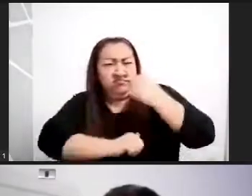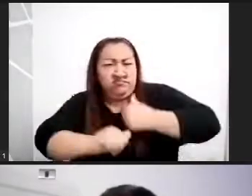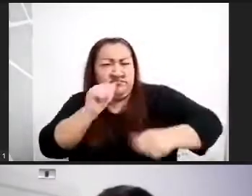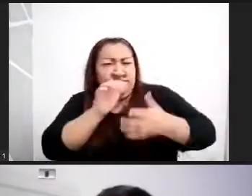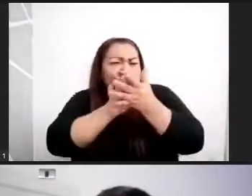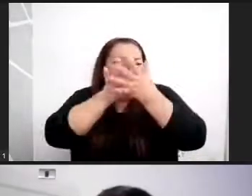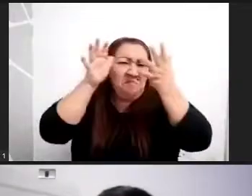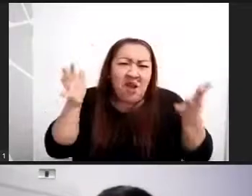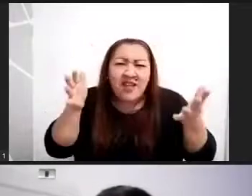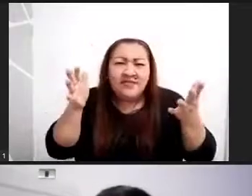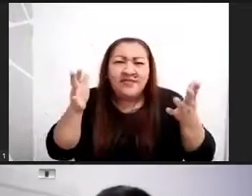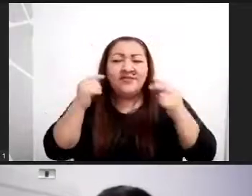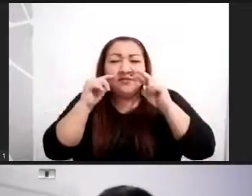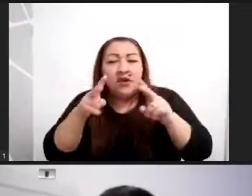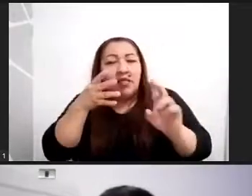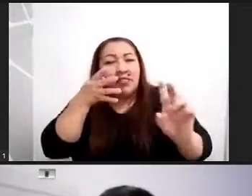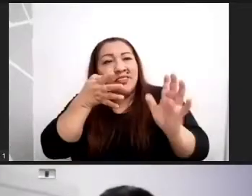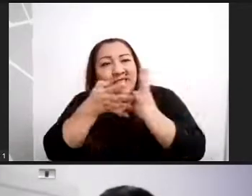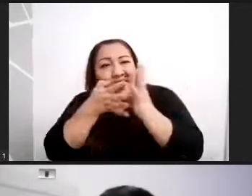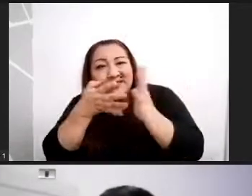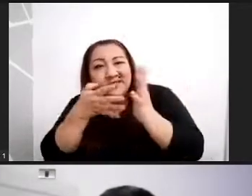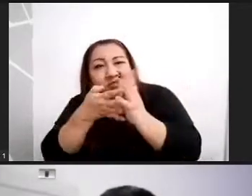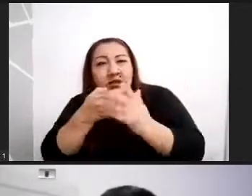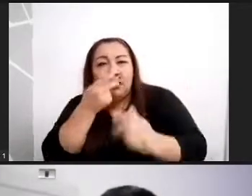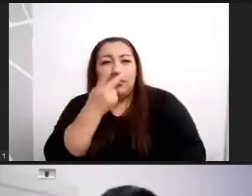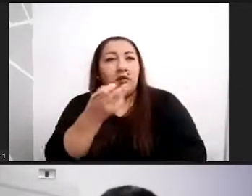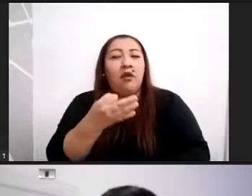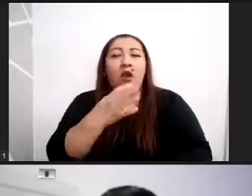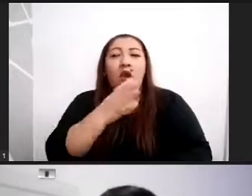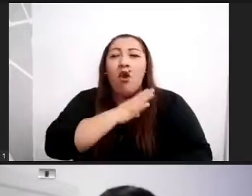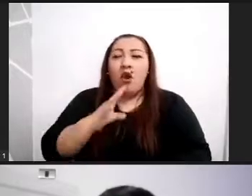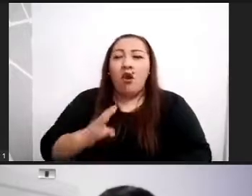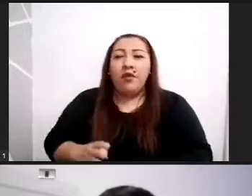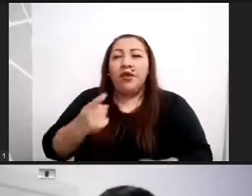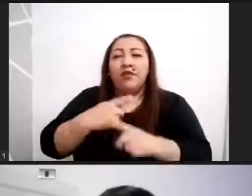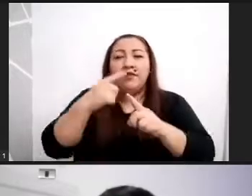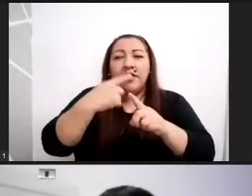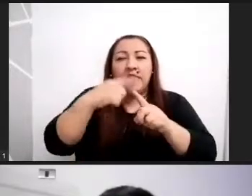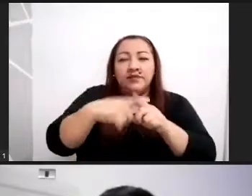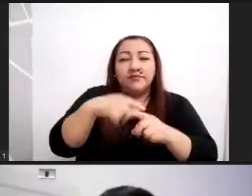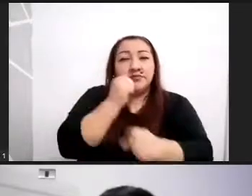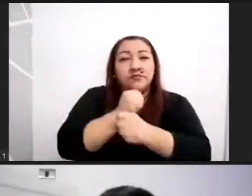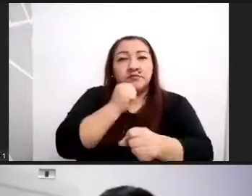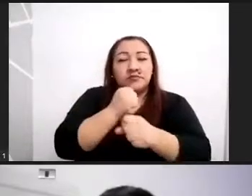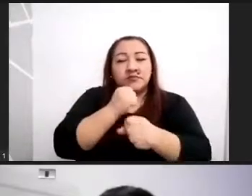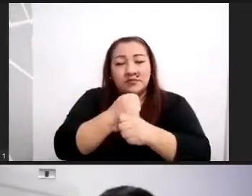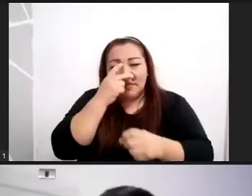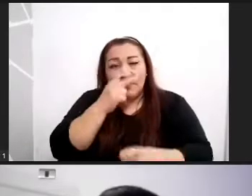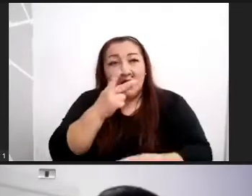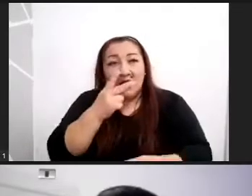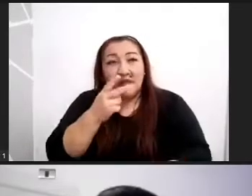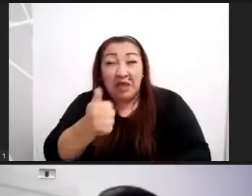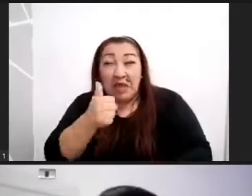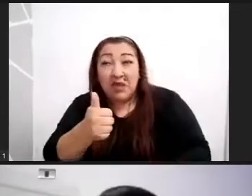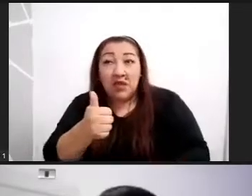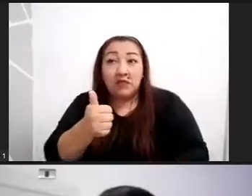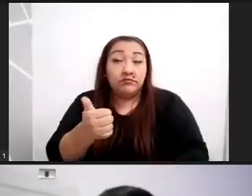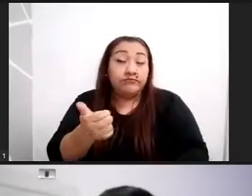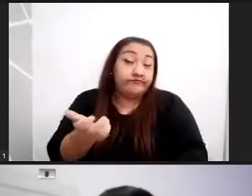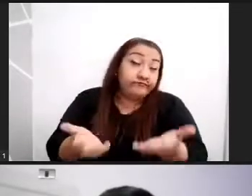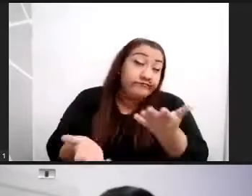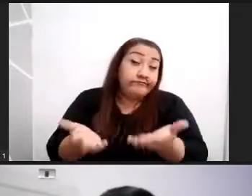y también ser testigos de cómo el Estado en sus diversos procedimientos y despliegues